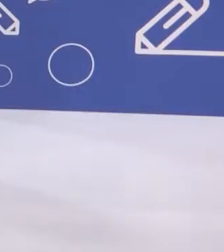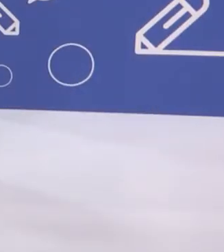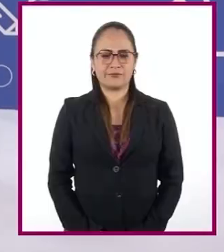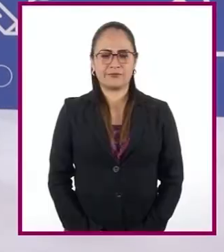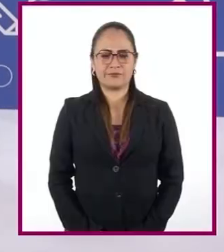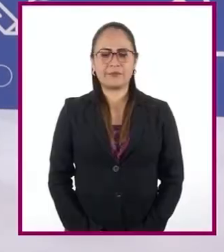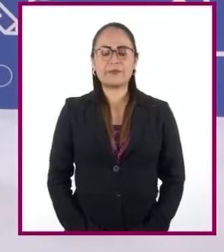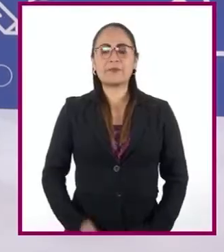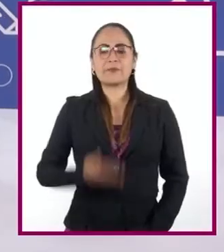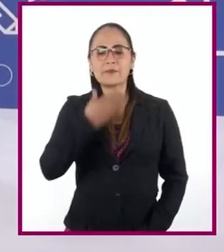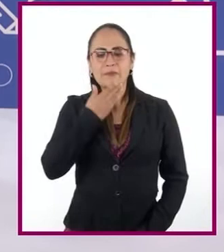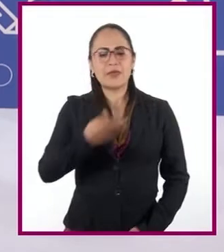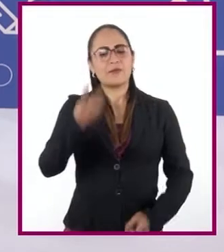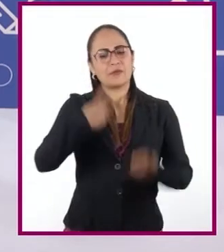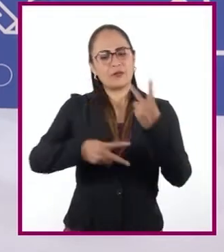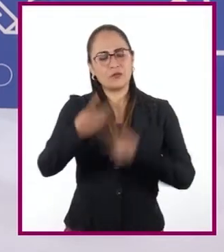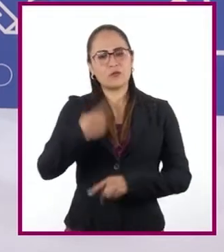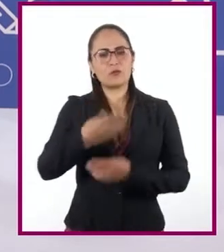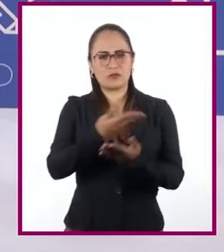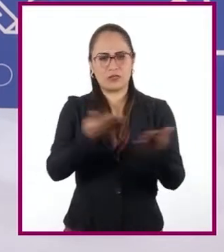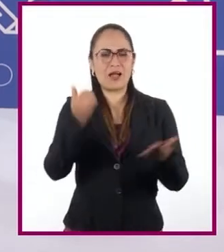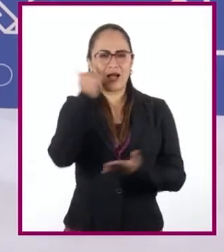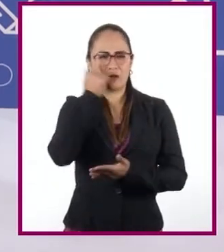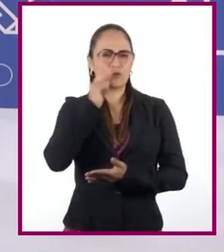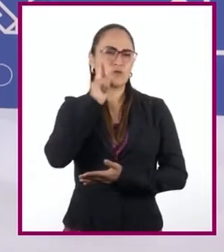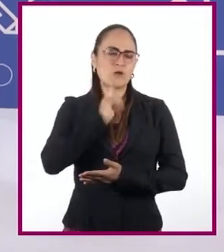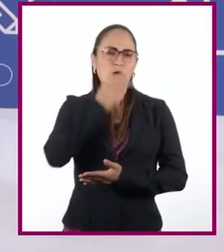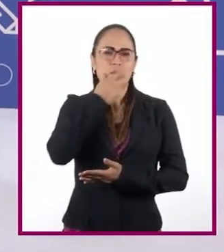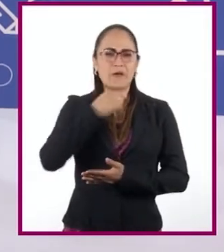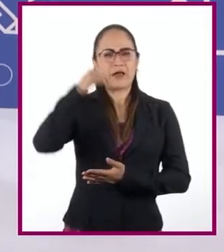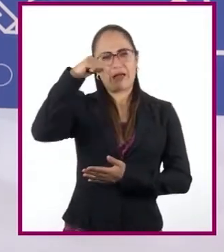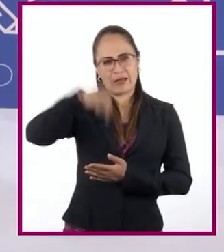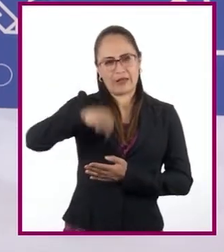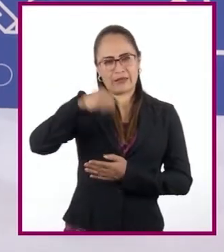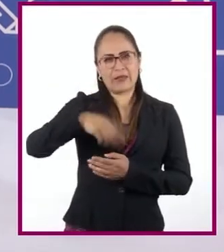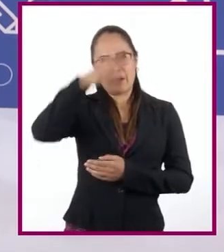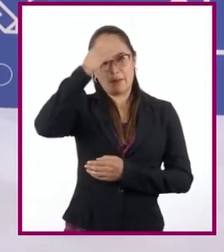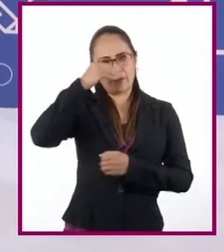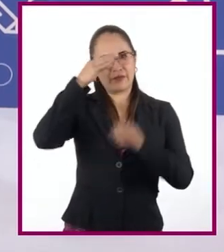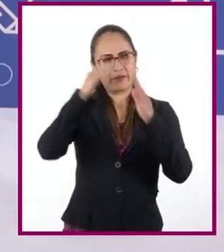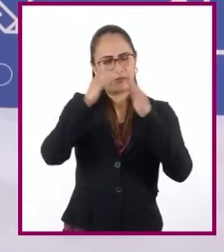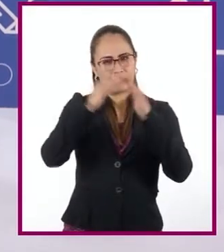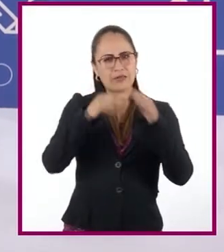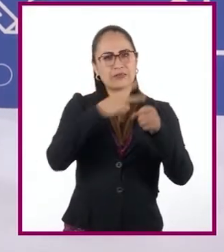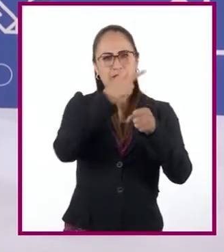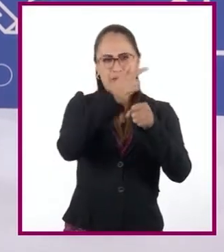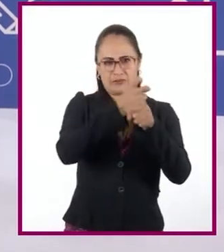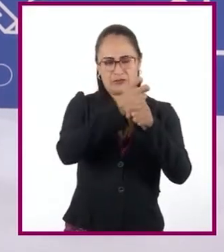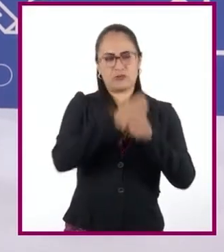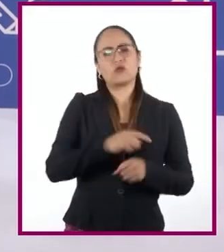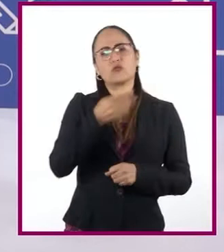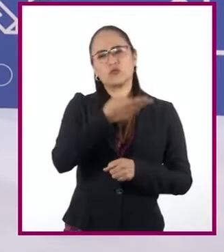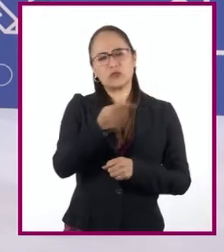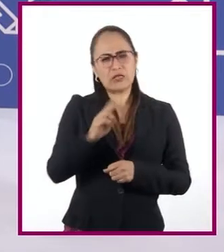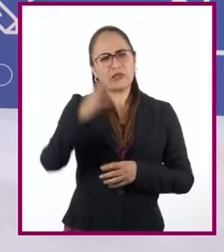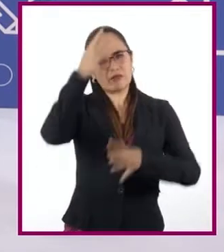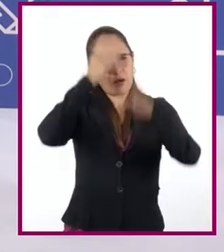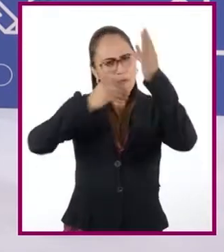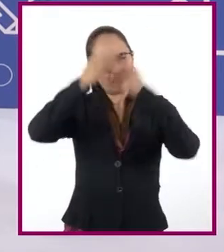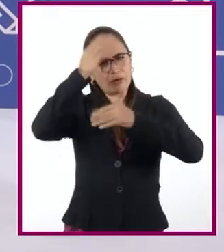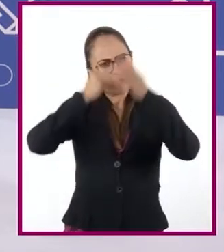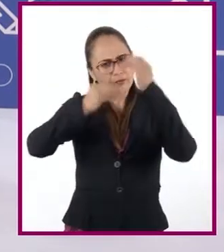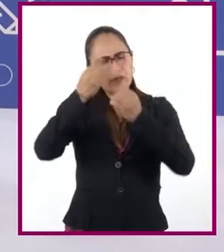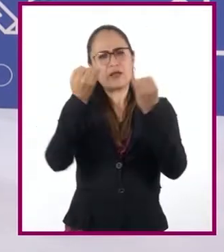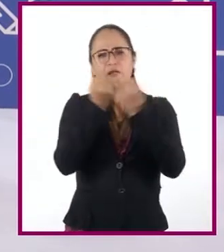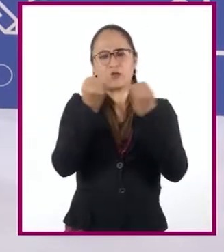Sean bienvenidas y bienvenidos a una emisión más de Aprende en Casa 2, donde podrán adquirir nuevos conocimientos y